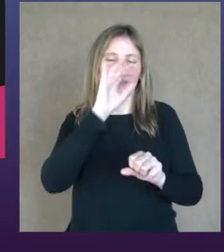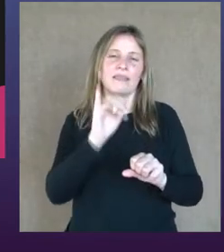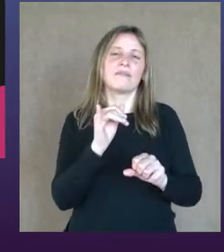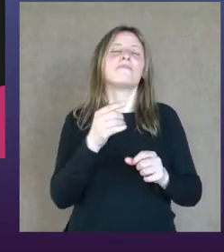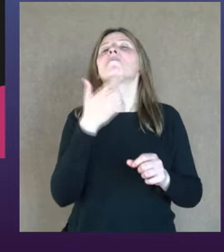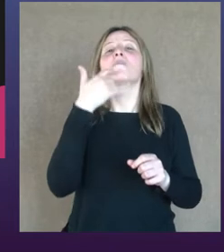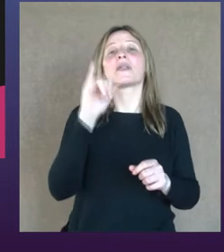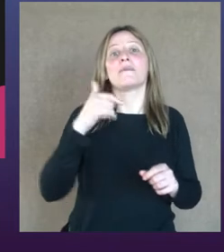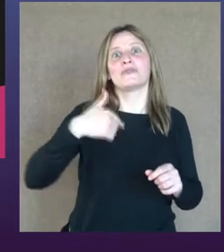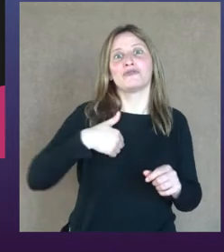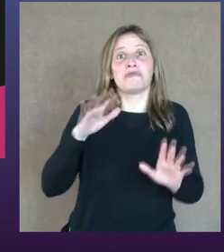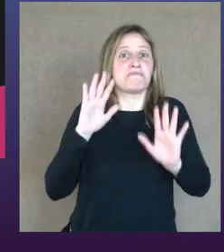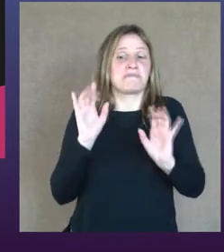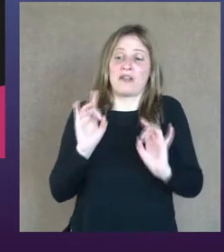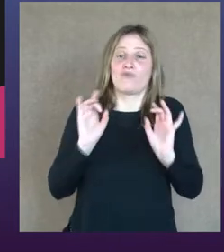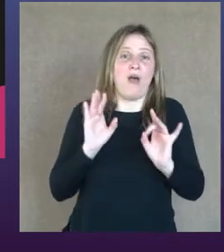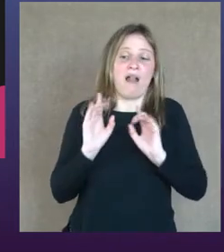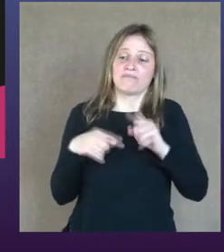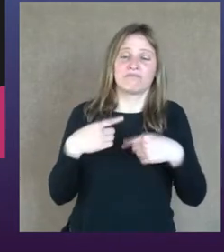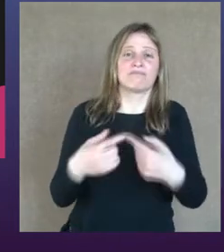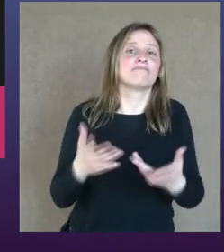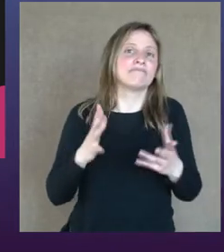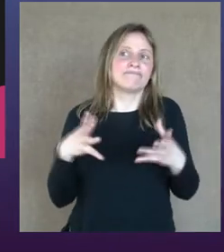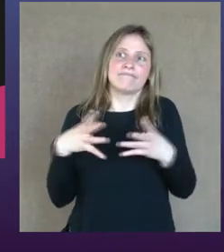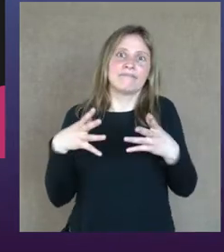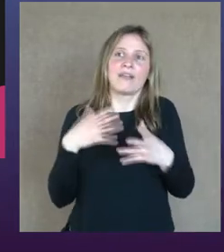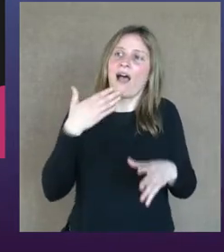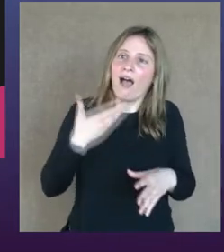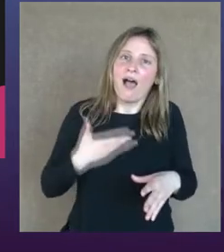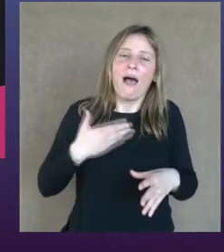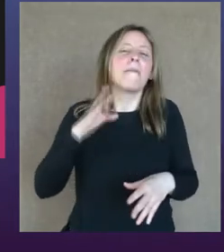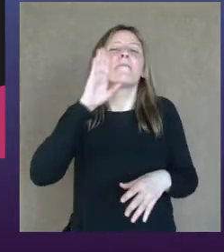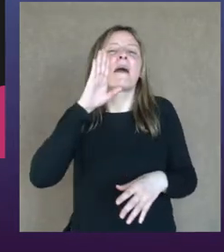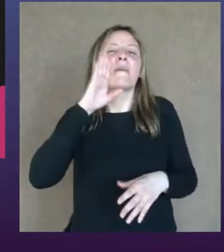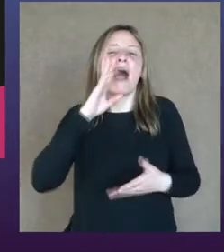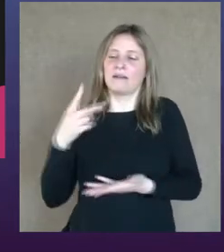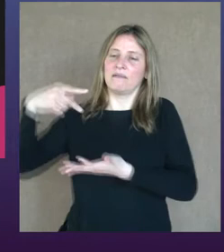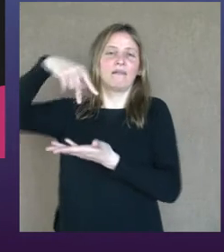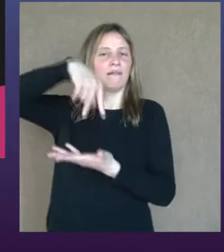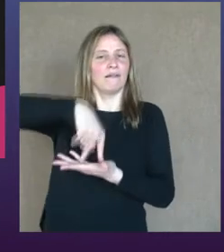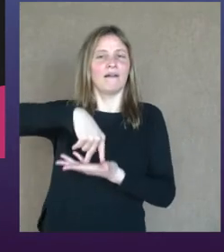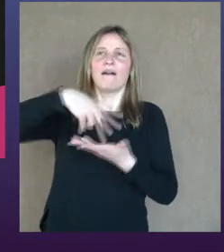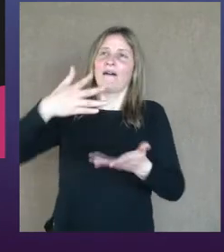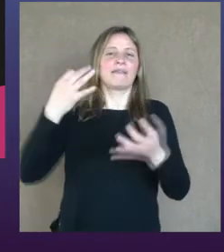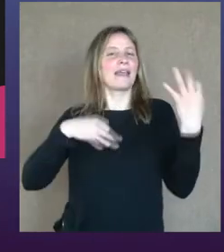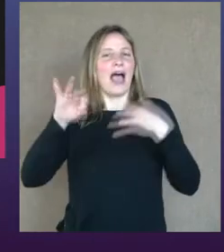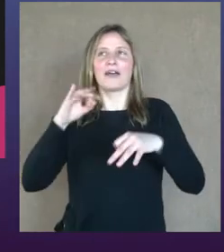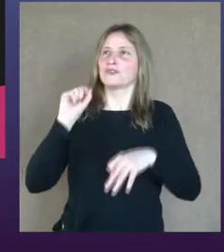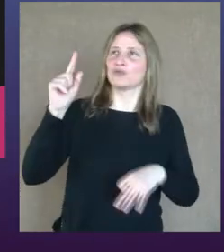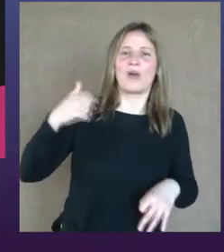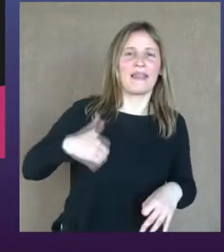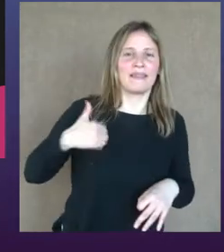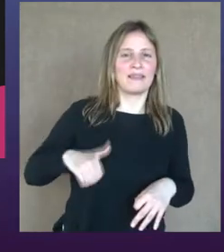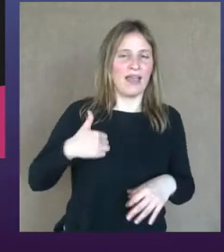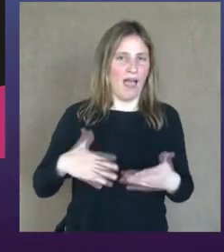que en mi caso fue mucho más inconsciente. Claro. Al haber estado, yo tenía mucha admiración por mi madre, que subía a la escena, subía al Colón, subía a cantar